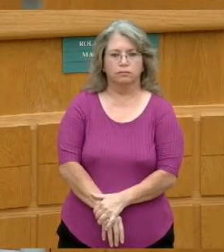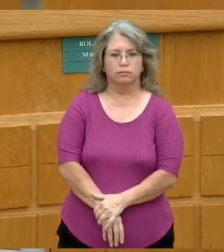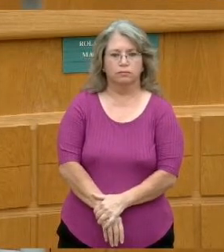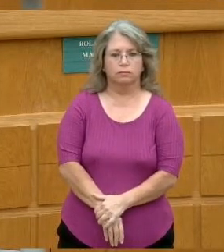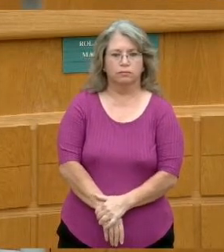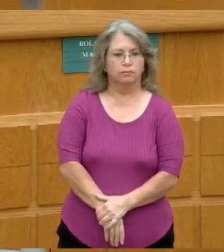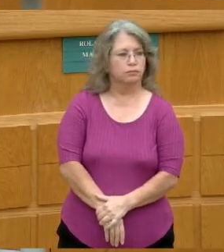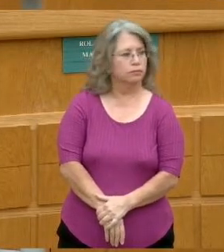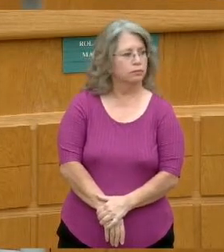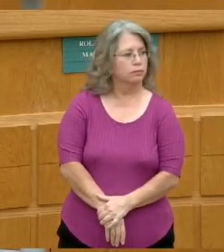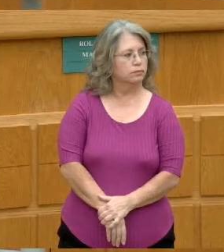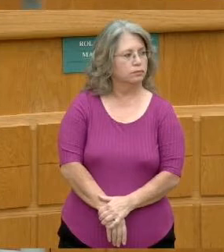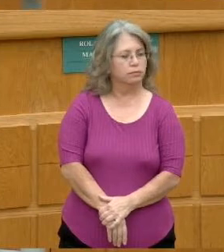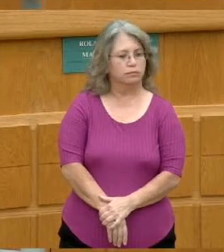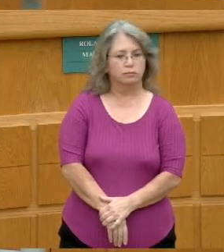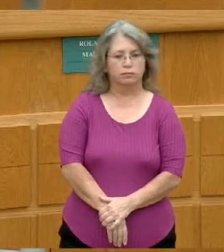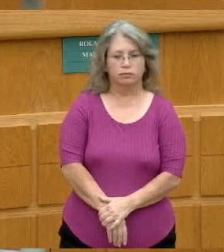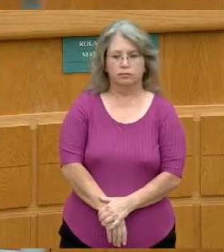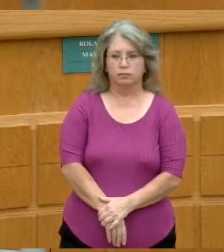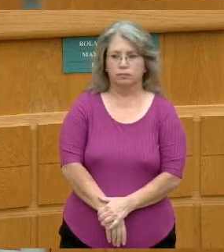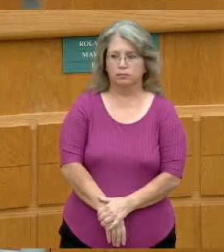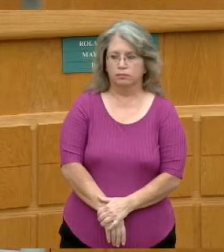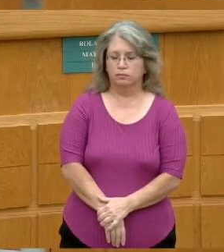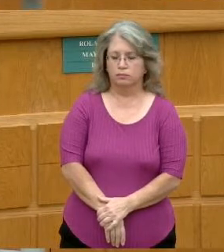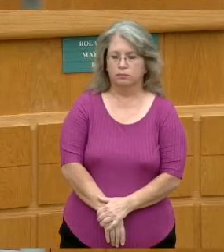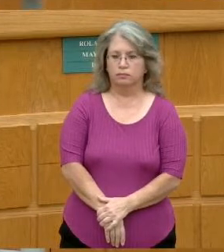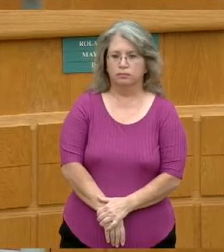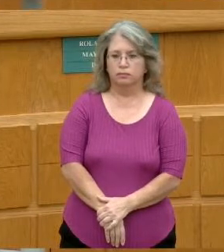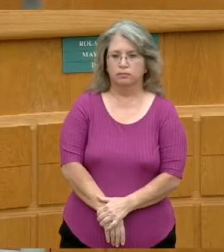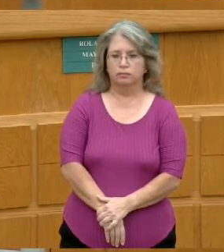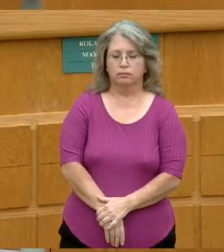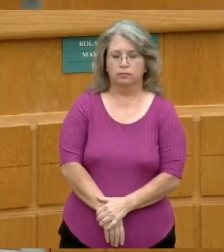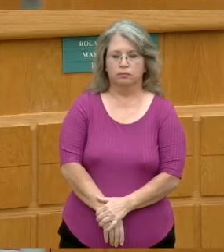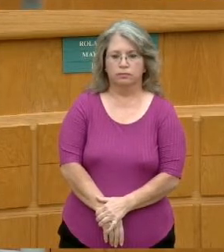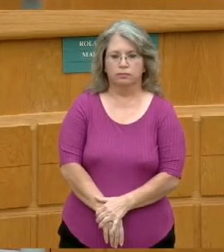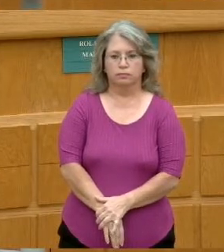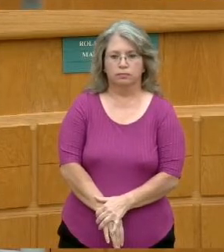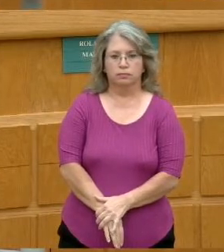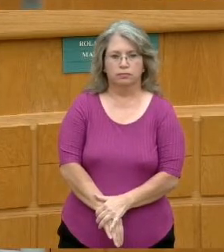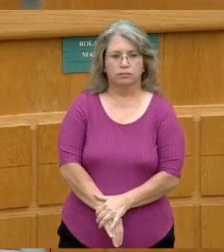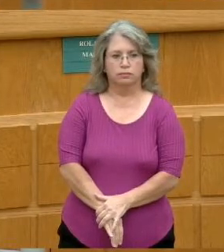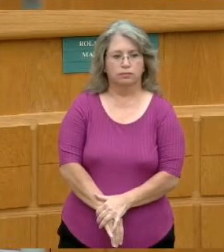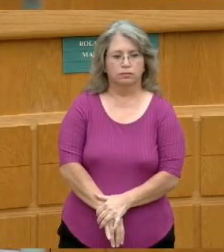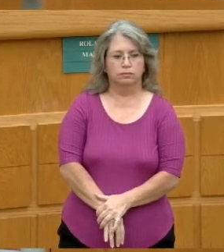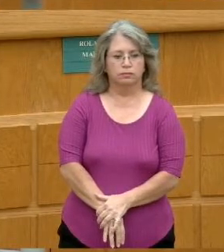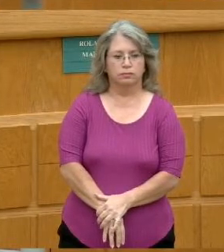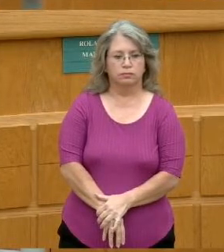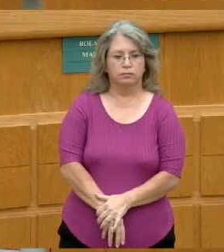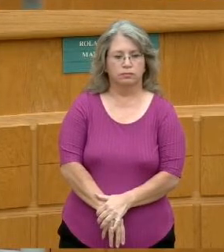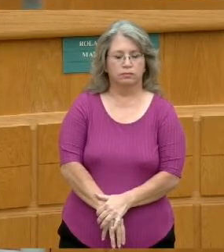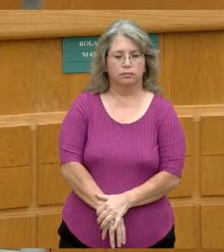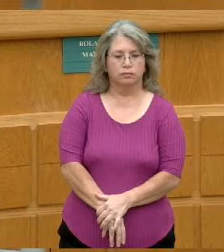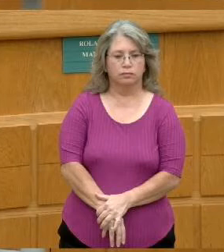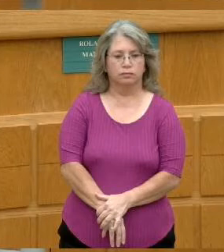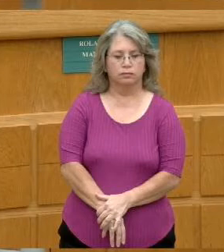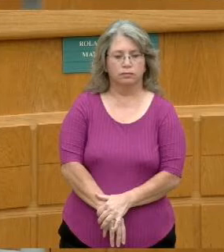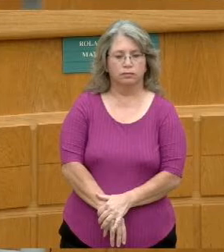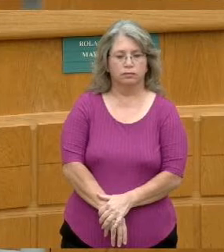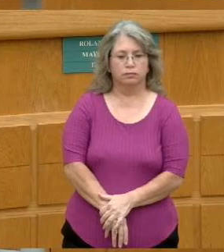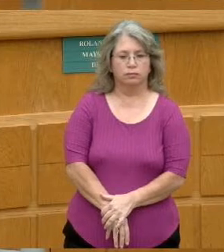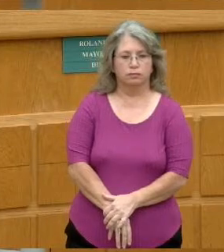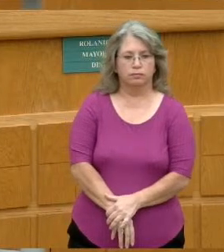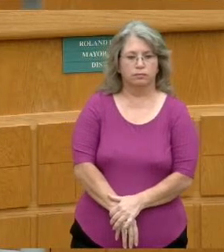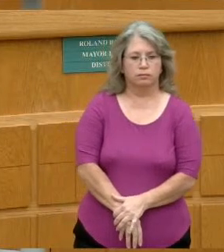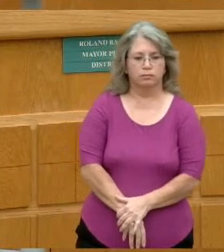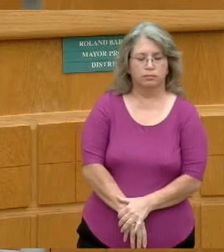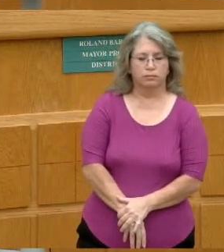muy contagioso. Solamente debe de regresar al trabajo una vez que se haya recuperado por completo. Esta semana se celebra la Semana de los Enfermeros, por lo que